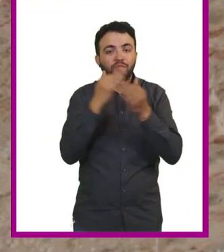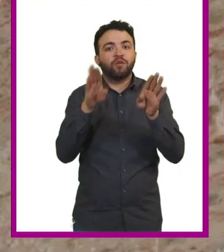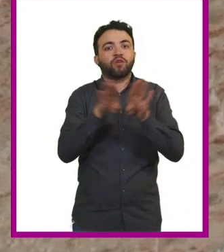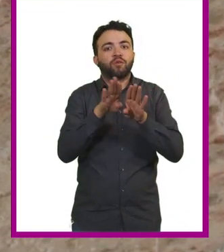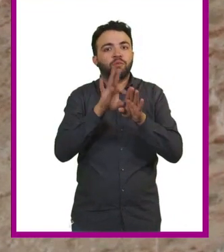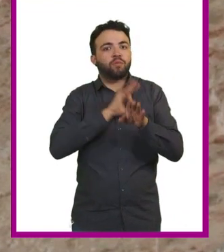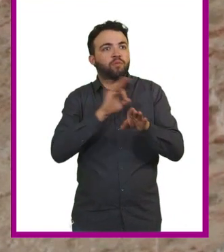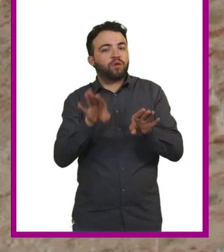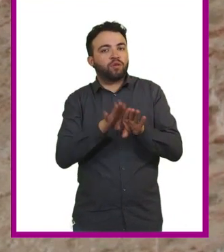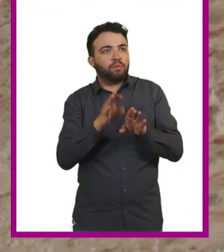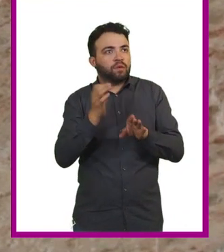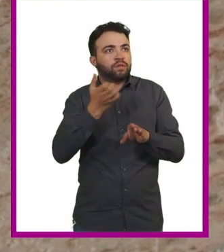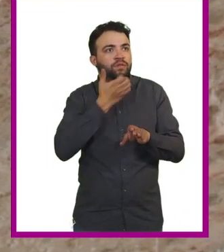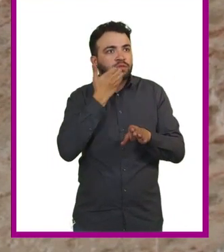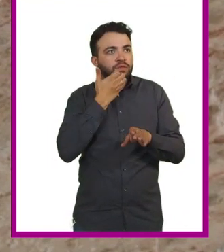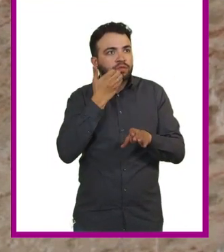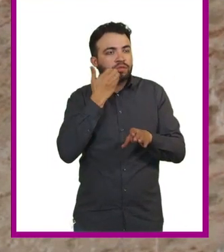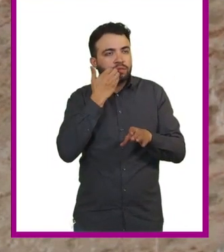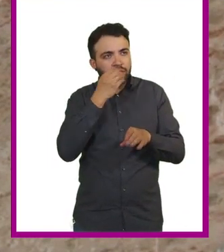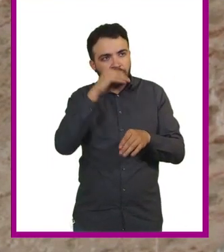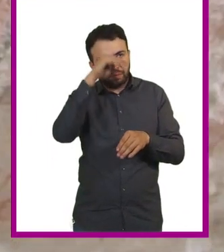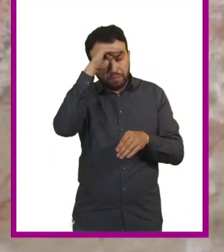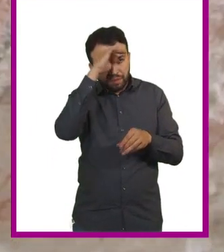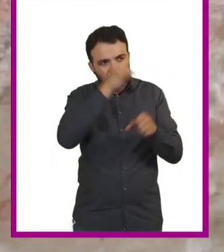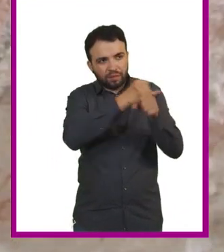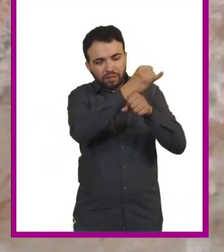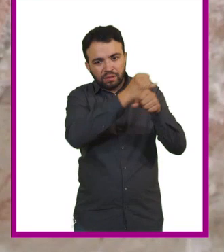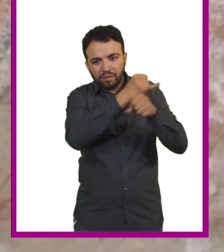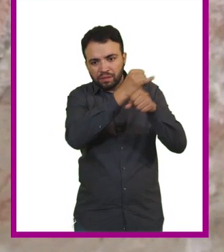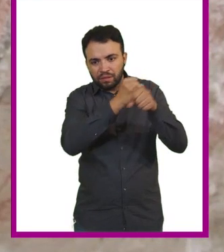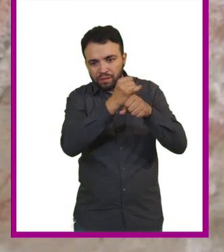tenemos algunas interpretaciones, aunque es muy complicado